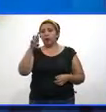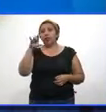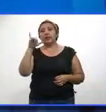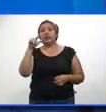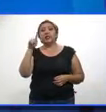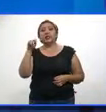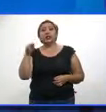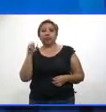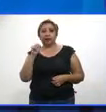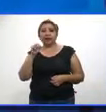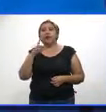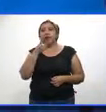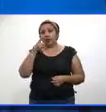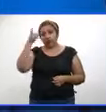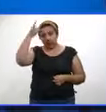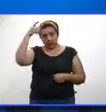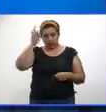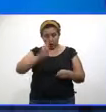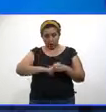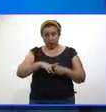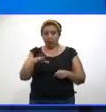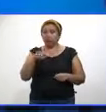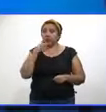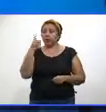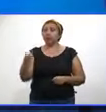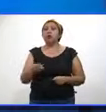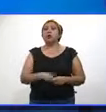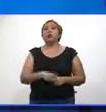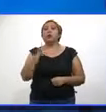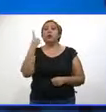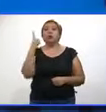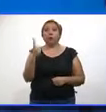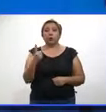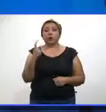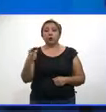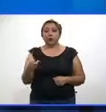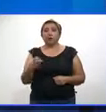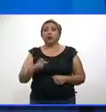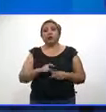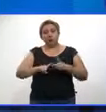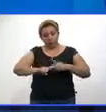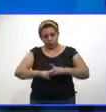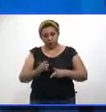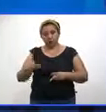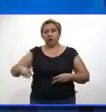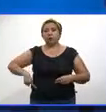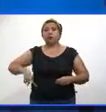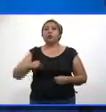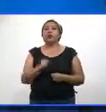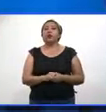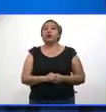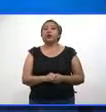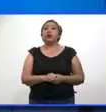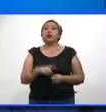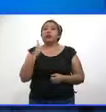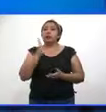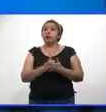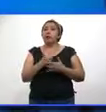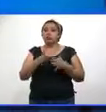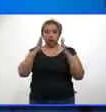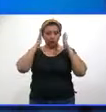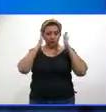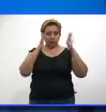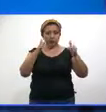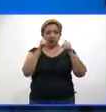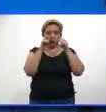Castillo Espinosa, titular del DIF Yucatán, señaló que desde el día 1 de esta gestión gubernamental, la dependencia a su cargo se ha concentrado